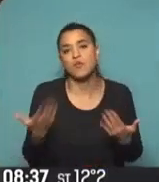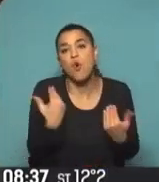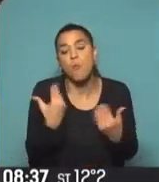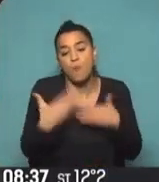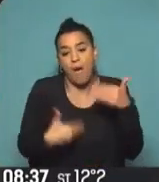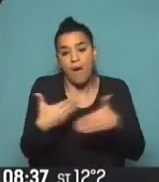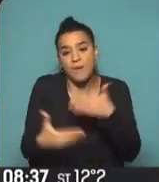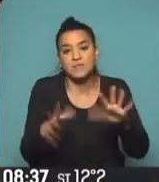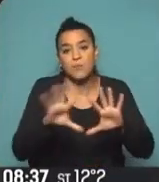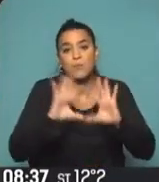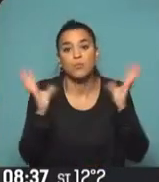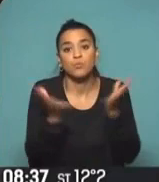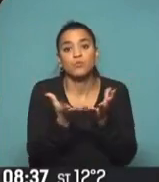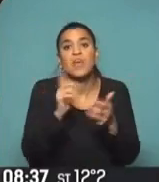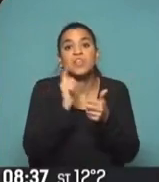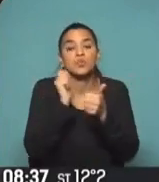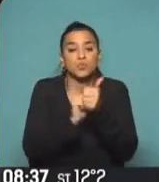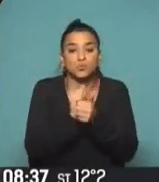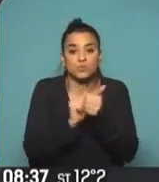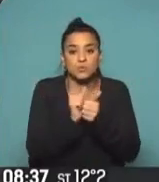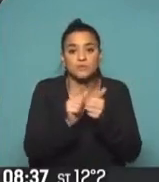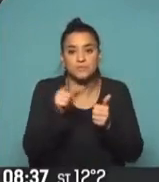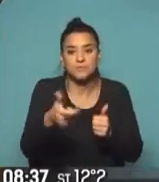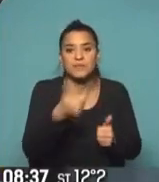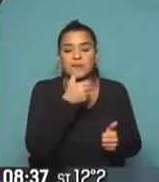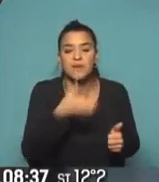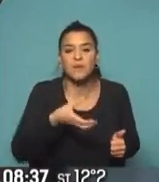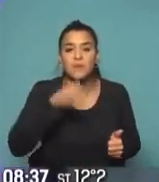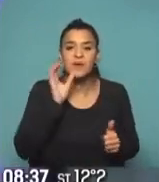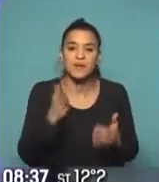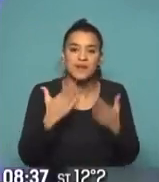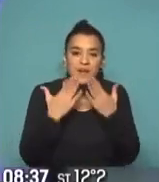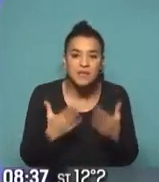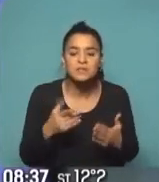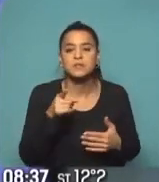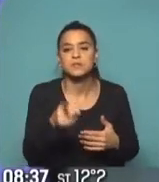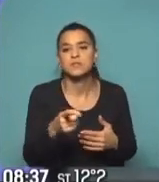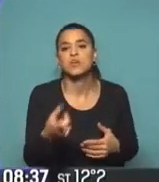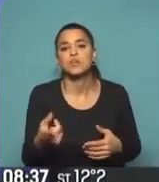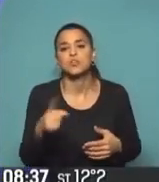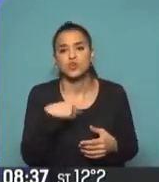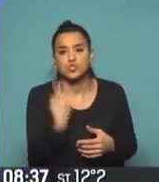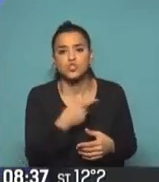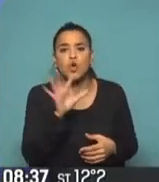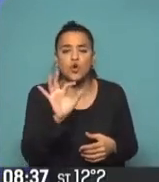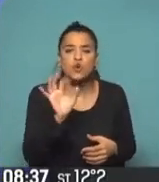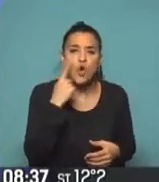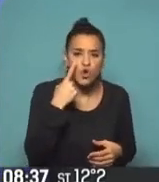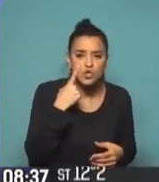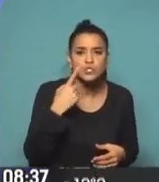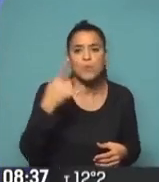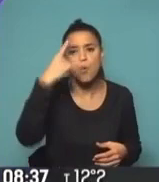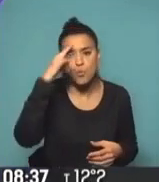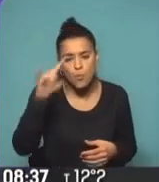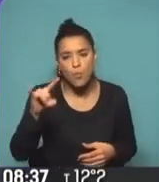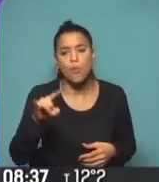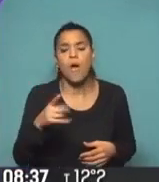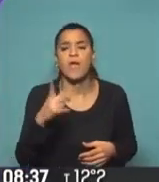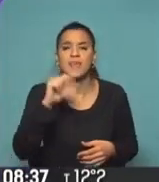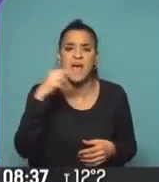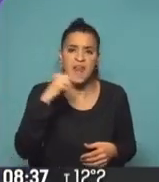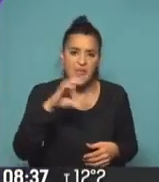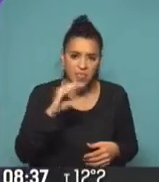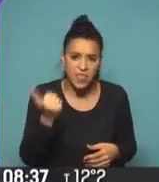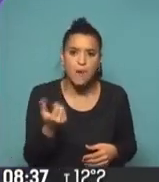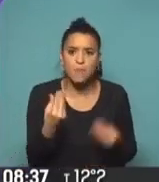nivel mundial todo este tipo de industria que conocemos los modelos de canadá y uruguay el más cercano además y